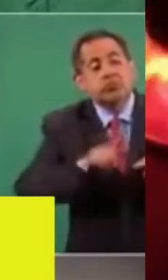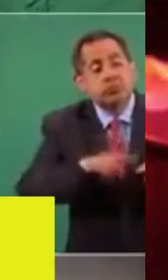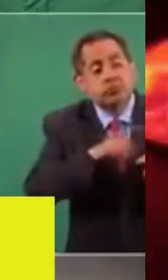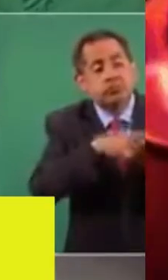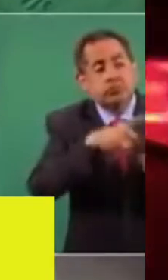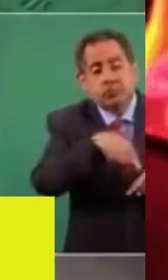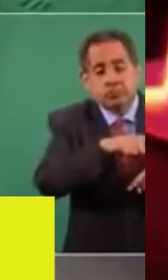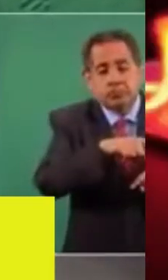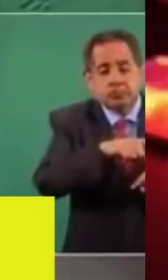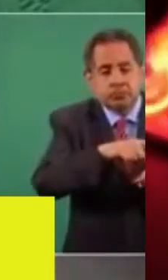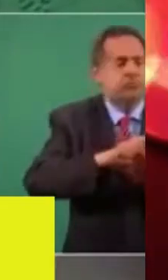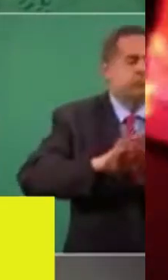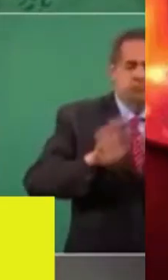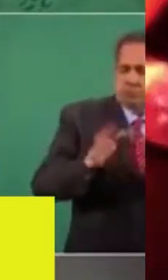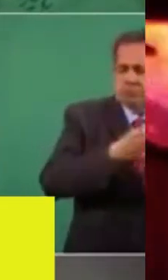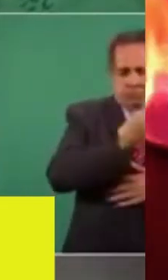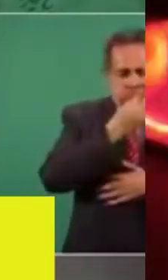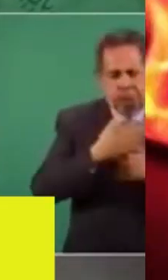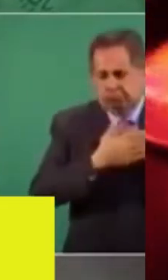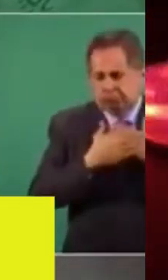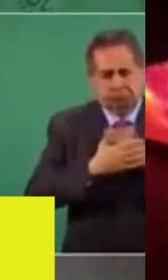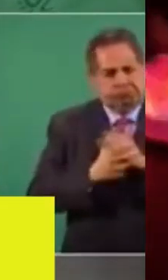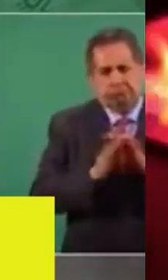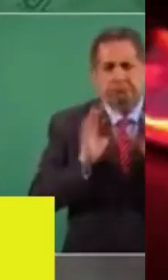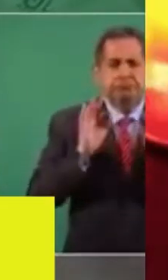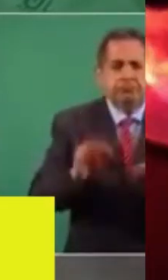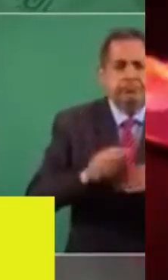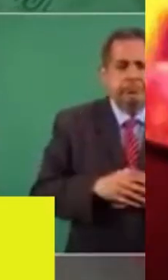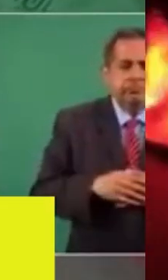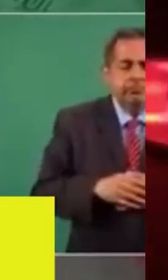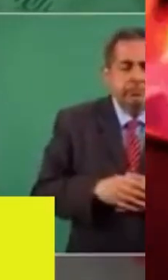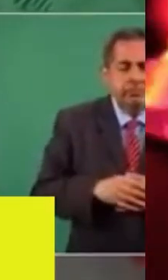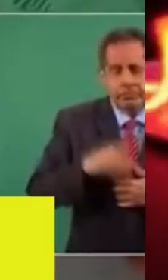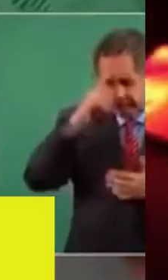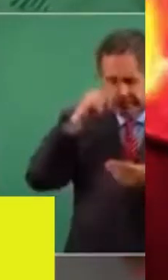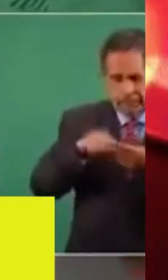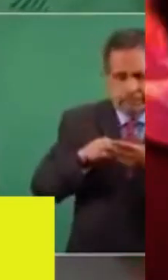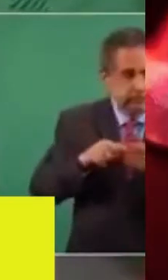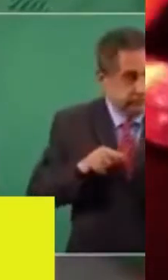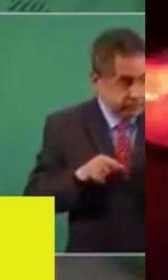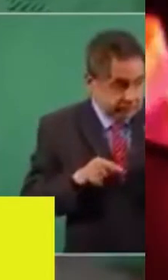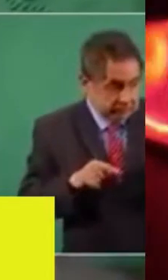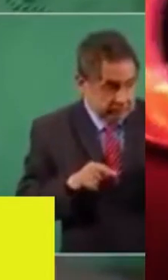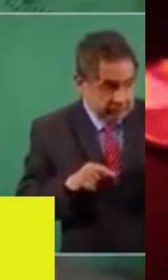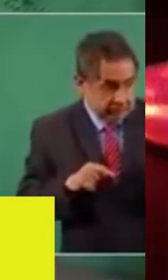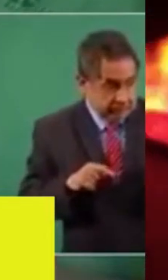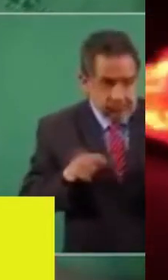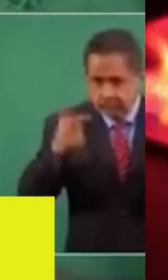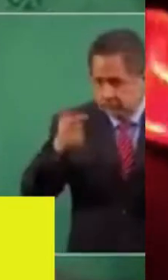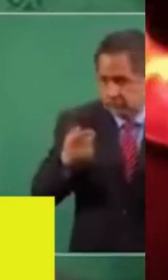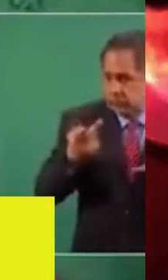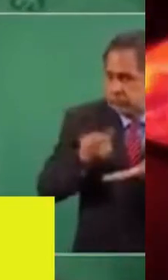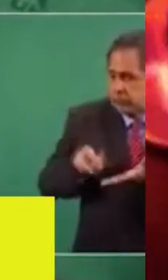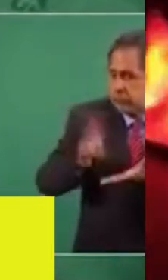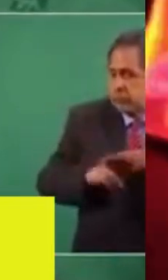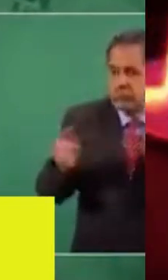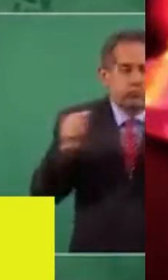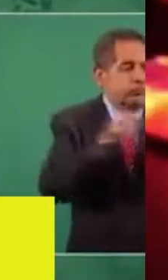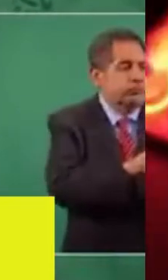a quiénes van a aplicar las vacunas para que no haya duplicidades,